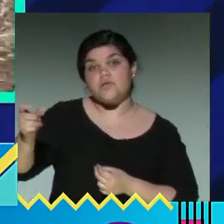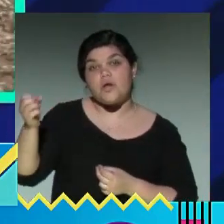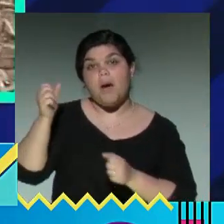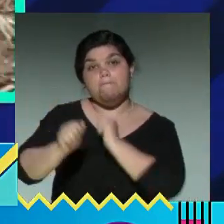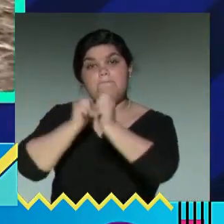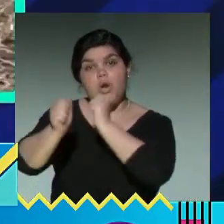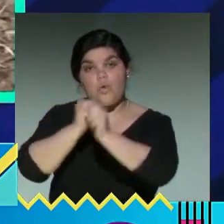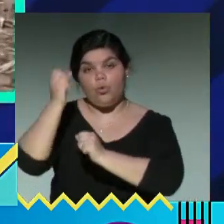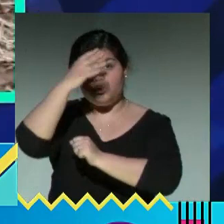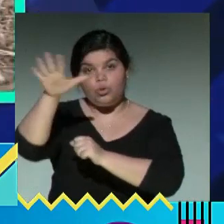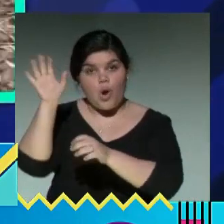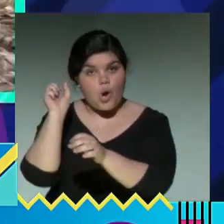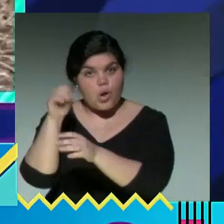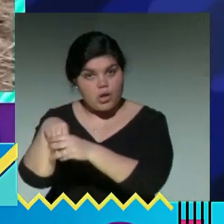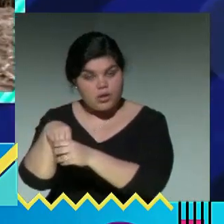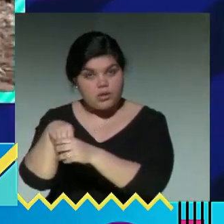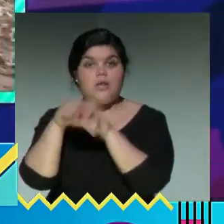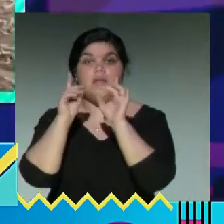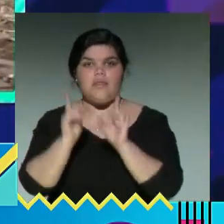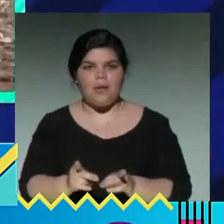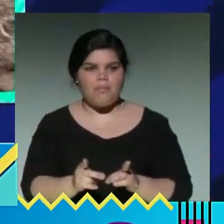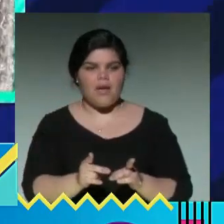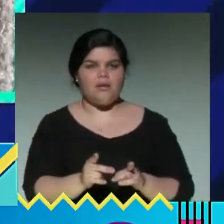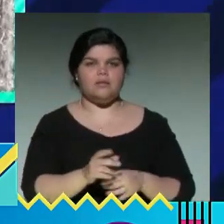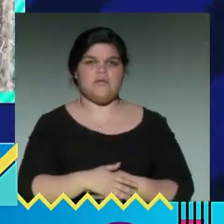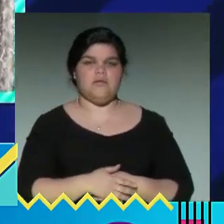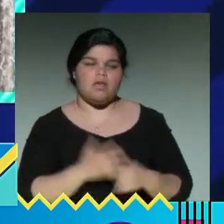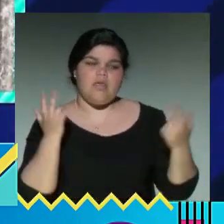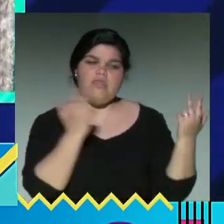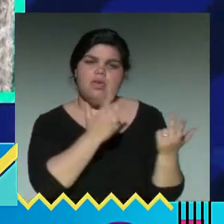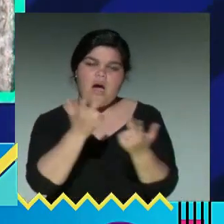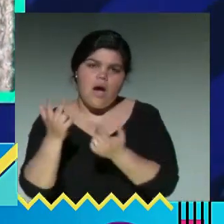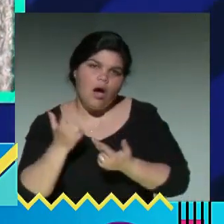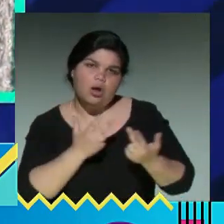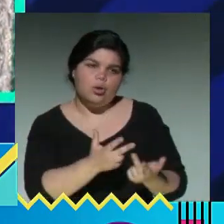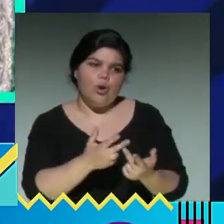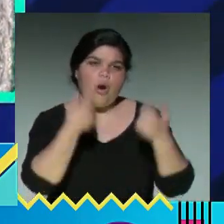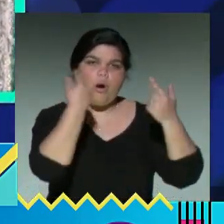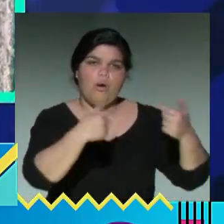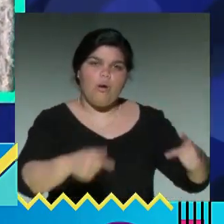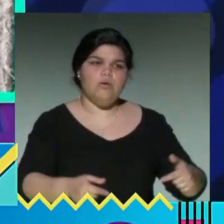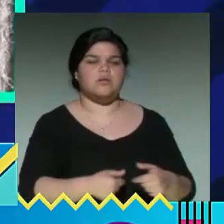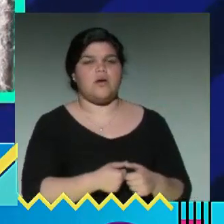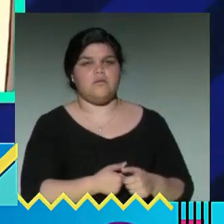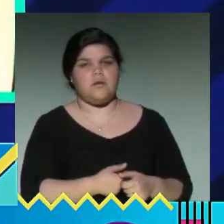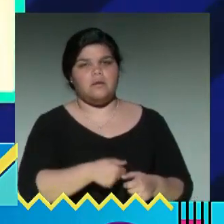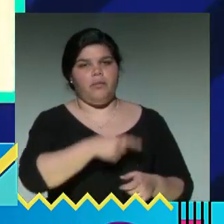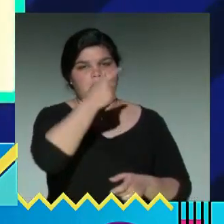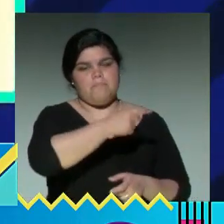va dirigida, sino dialogar también entre los distintos conocimientos técnicos